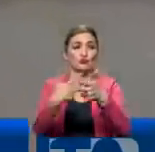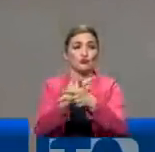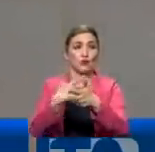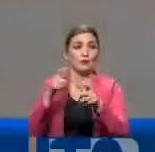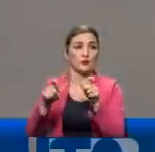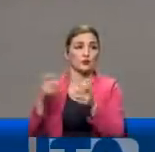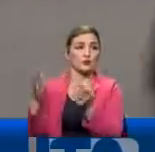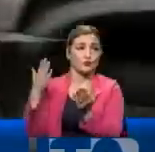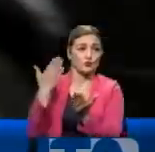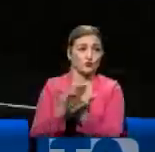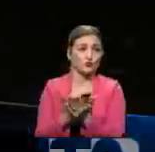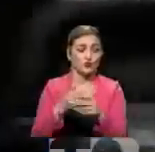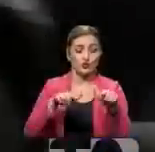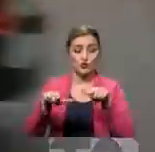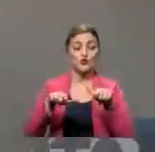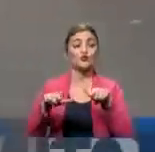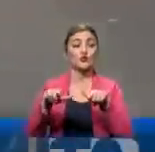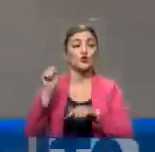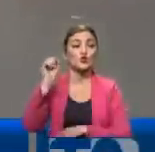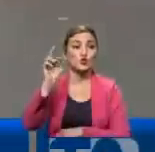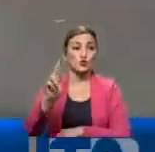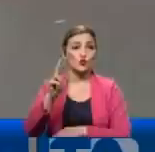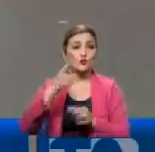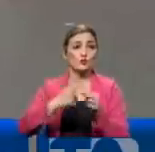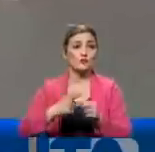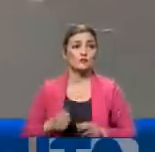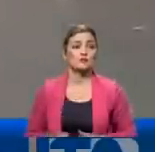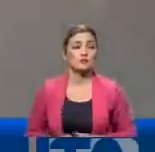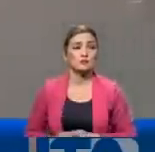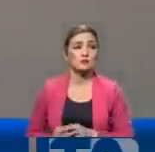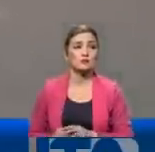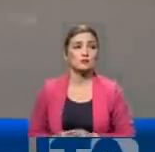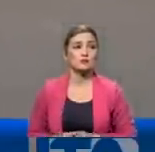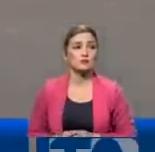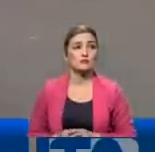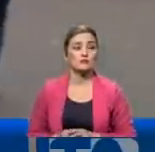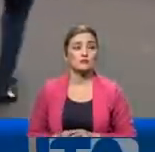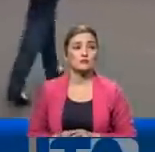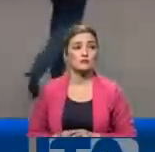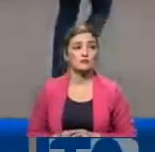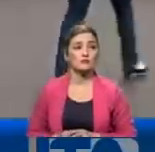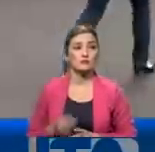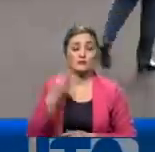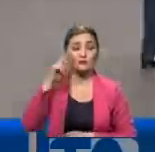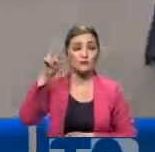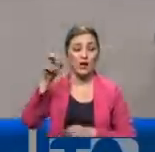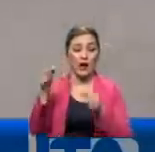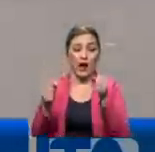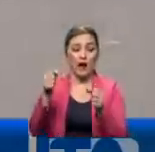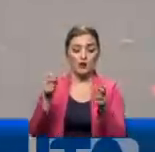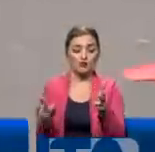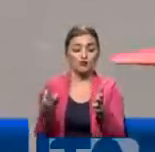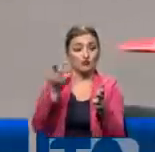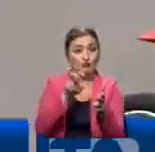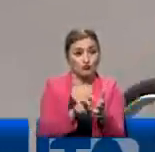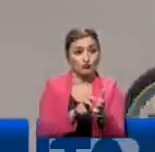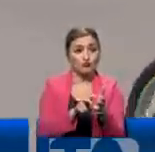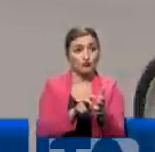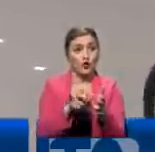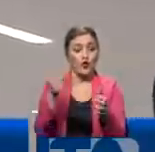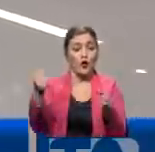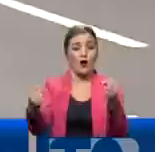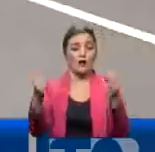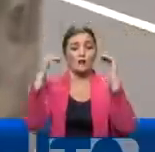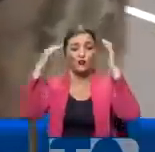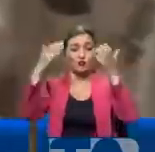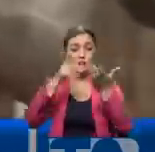llegan a este punto desde el sur de Quito y aquí toman, como lo vemos en imágenes, camionetas y camiones que